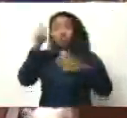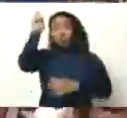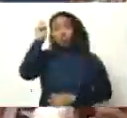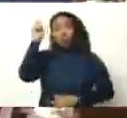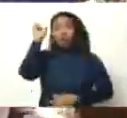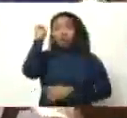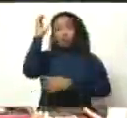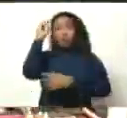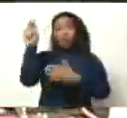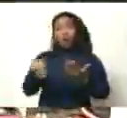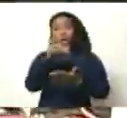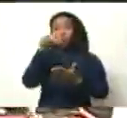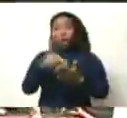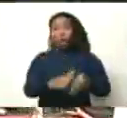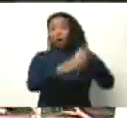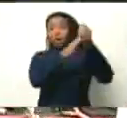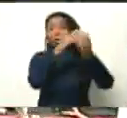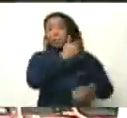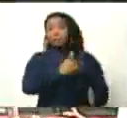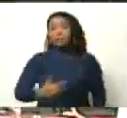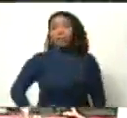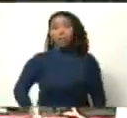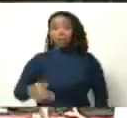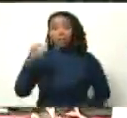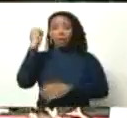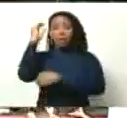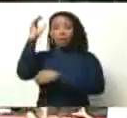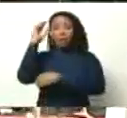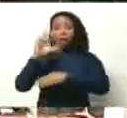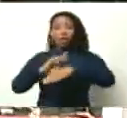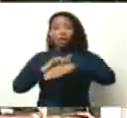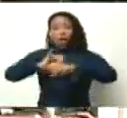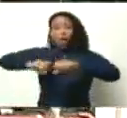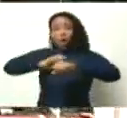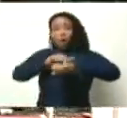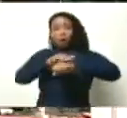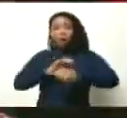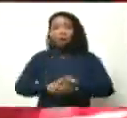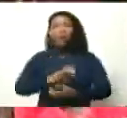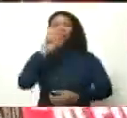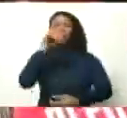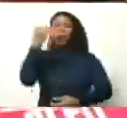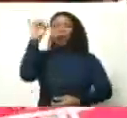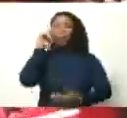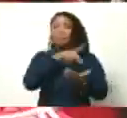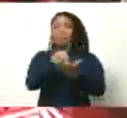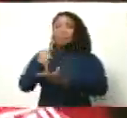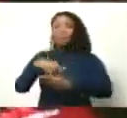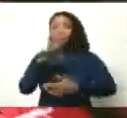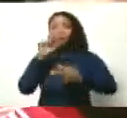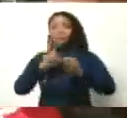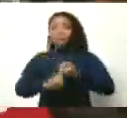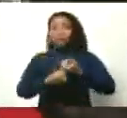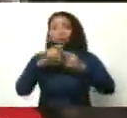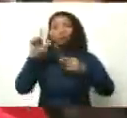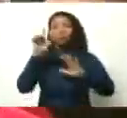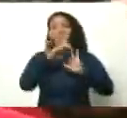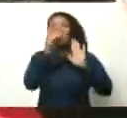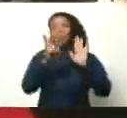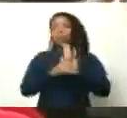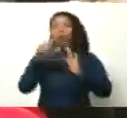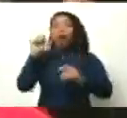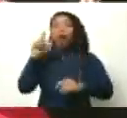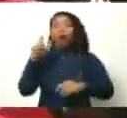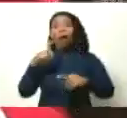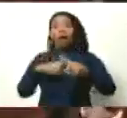Asamblea Nacional encabezados por el presidente del Parlamento, el doctor Jorge Rodríguez. También se encuentra presente la esposa del diplomático Alex